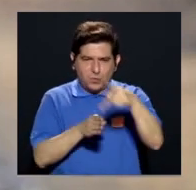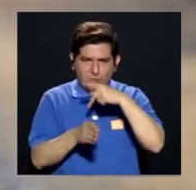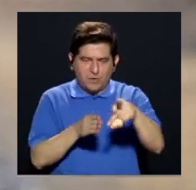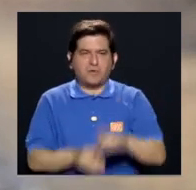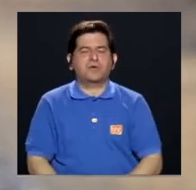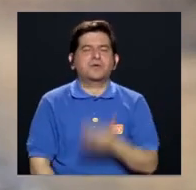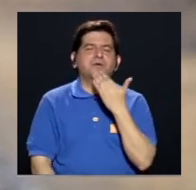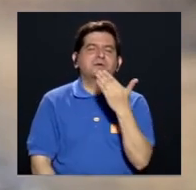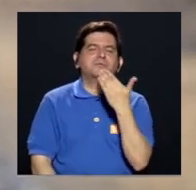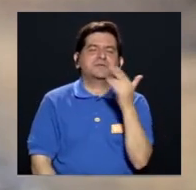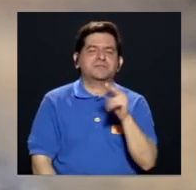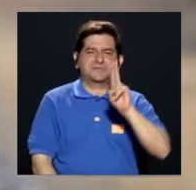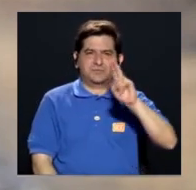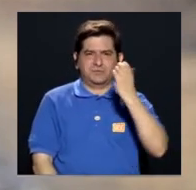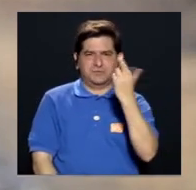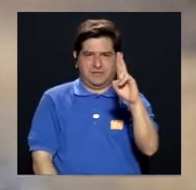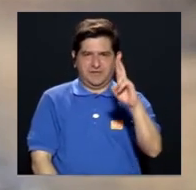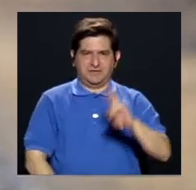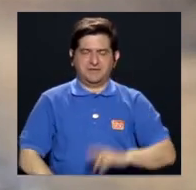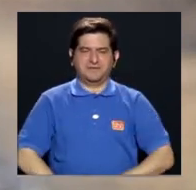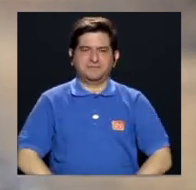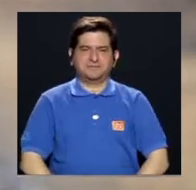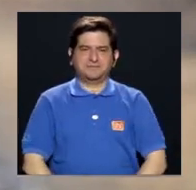por eso le agradezco un montón a la UCR.